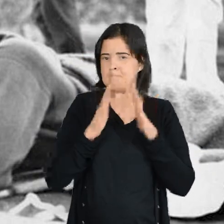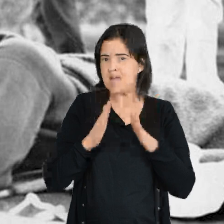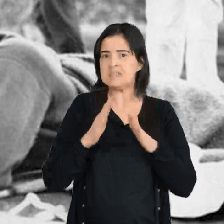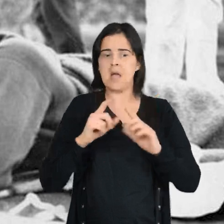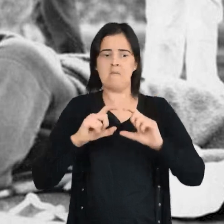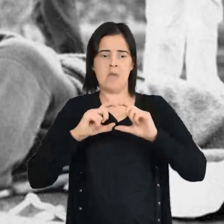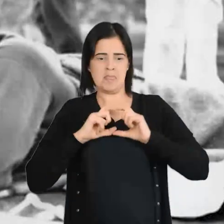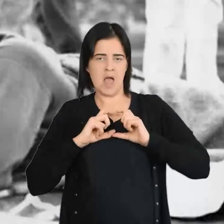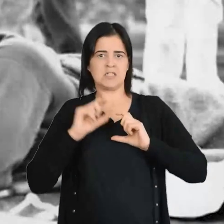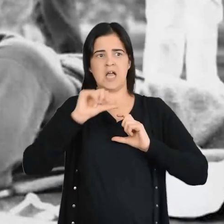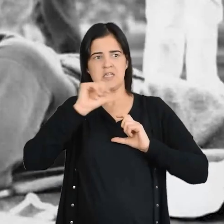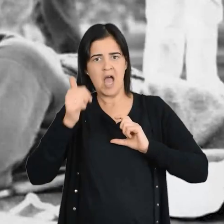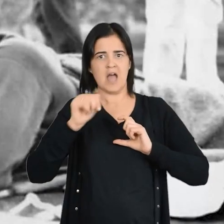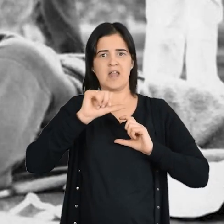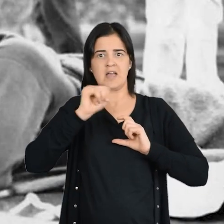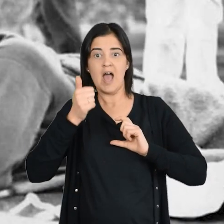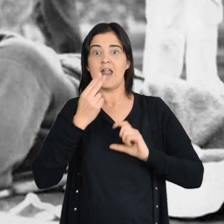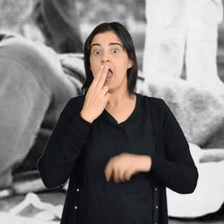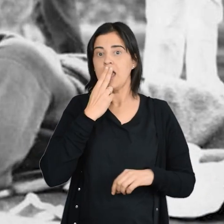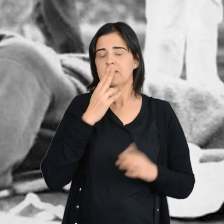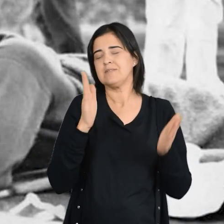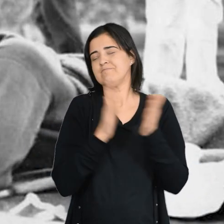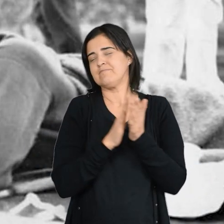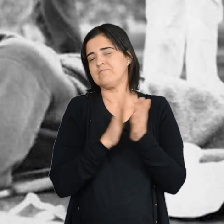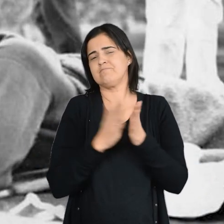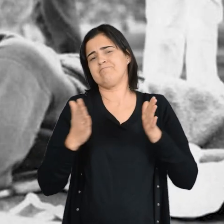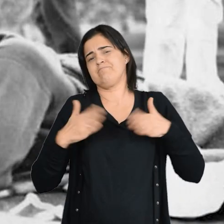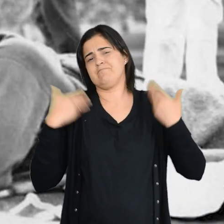a acumular medallas y Hitler aplaudía maravillado